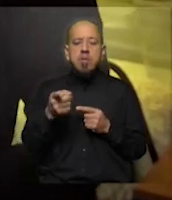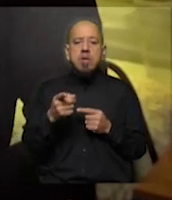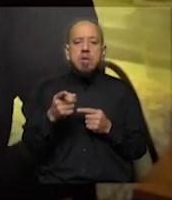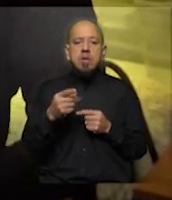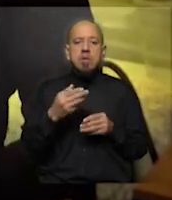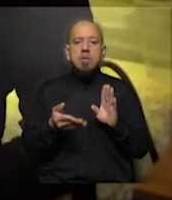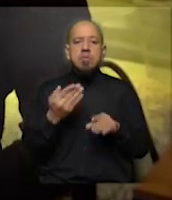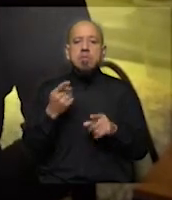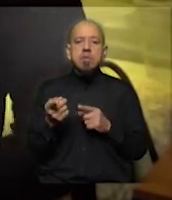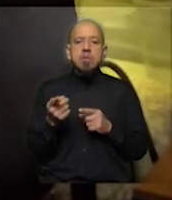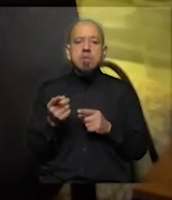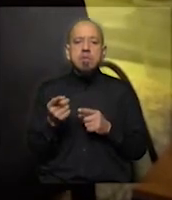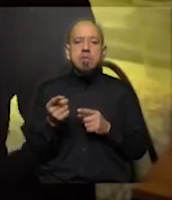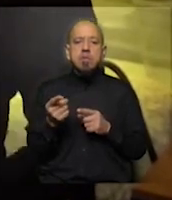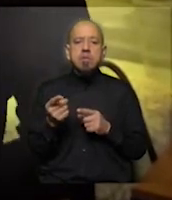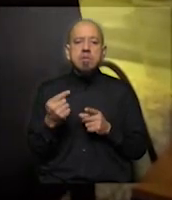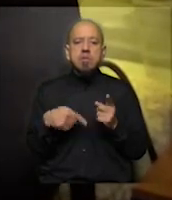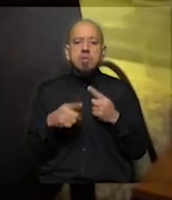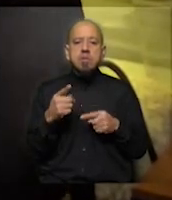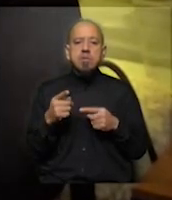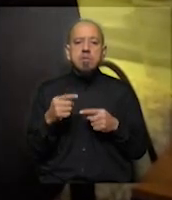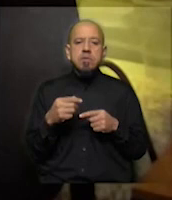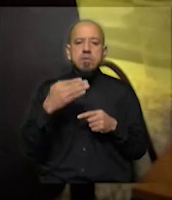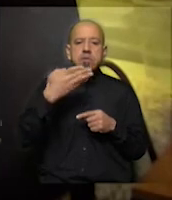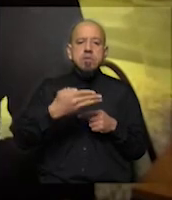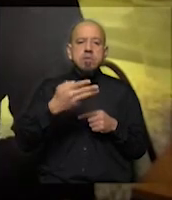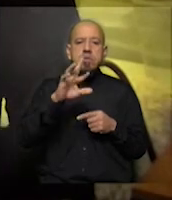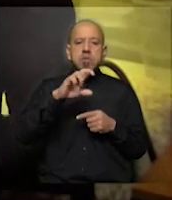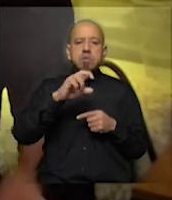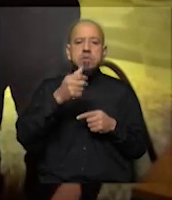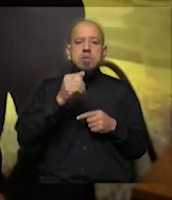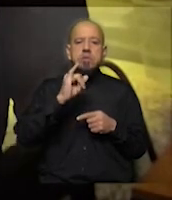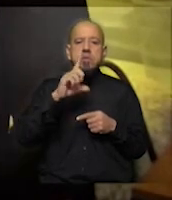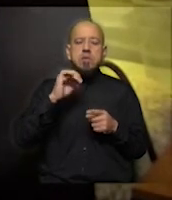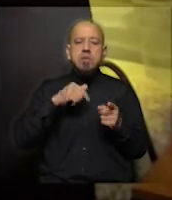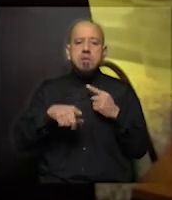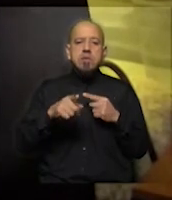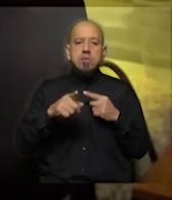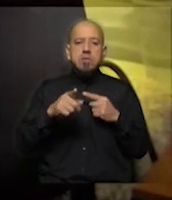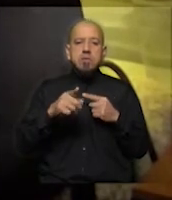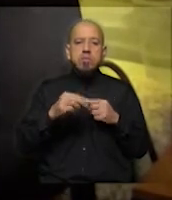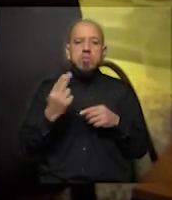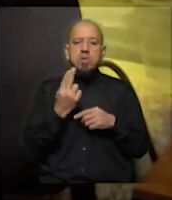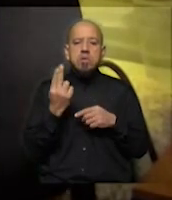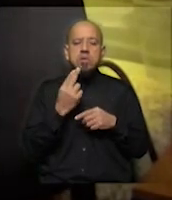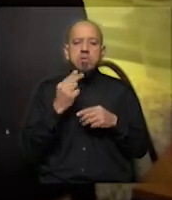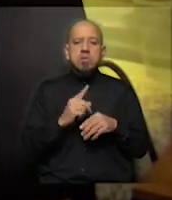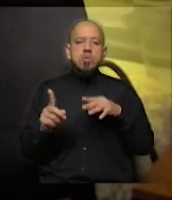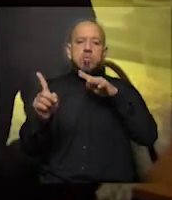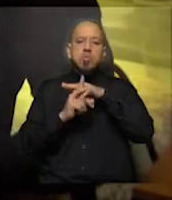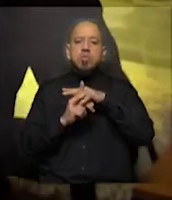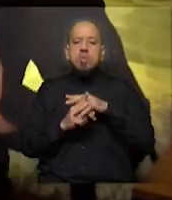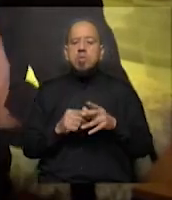accesibles que hay, teniendo carta en braille, un baño inclusivo, rampas, cartas para baja